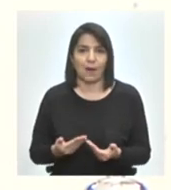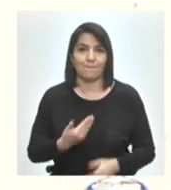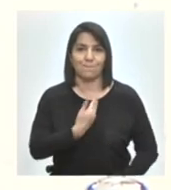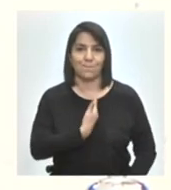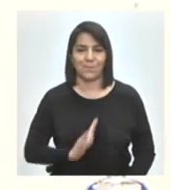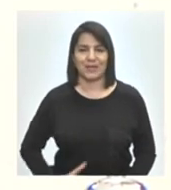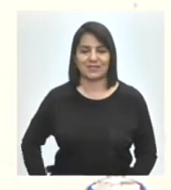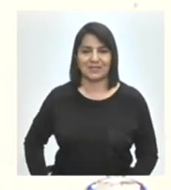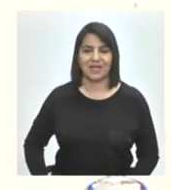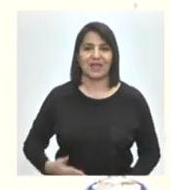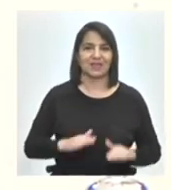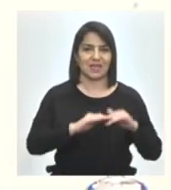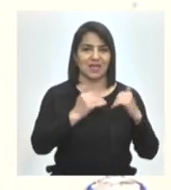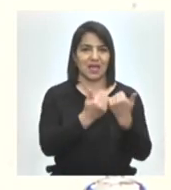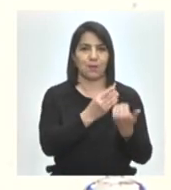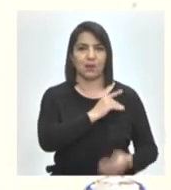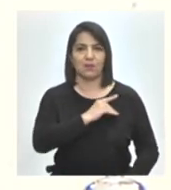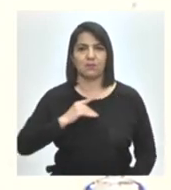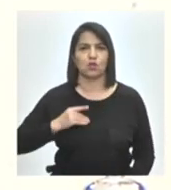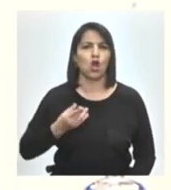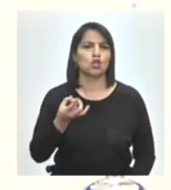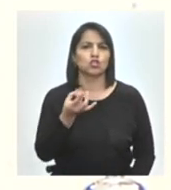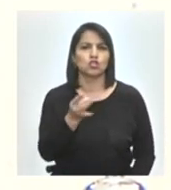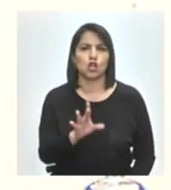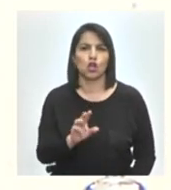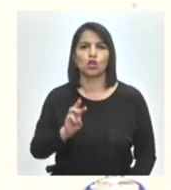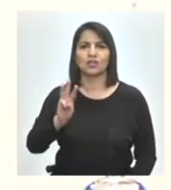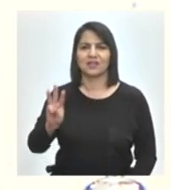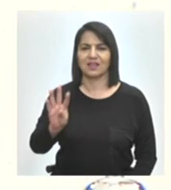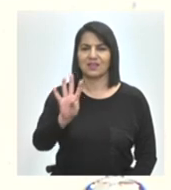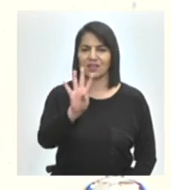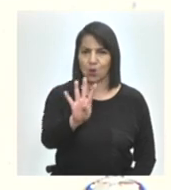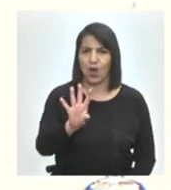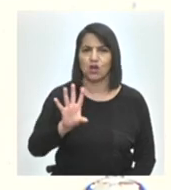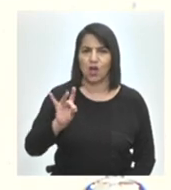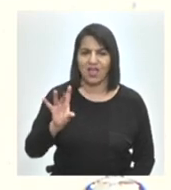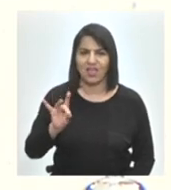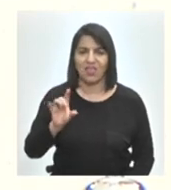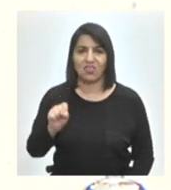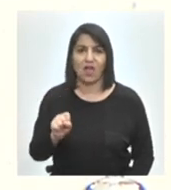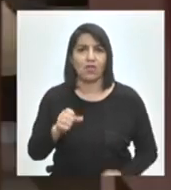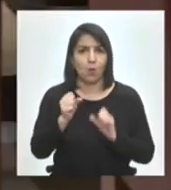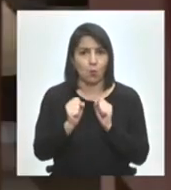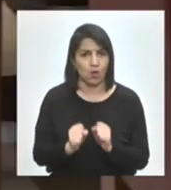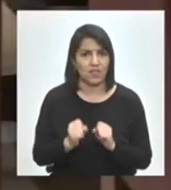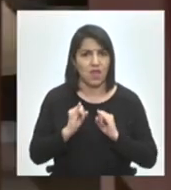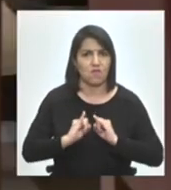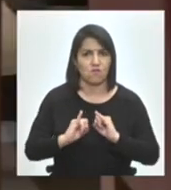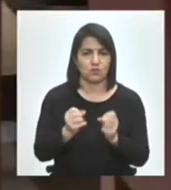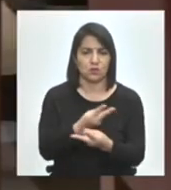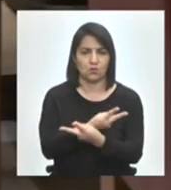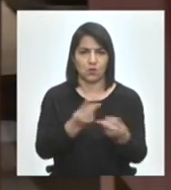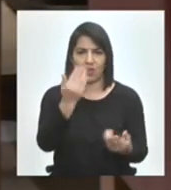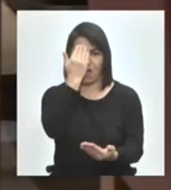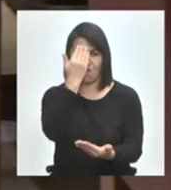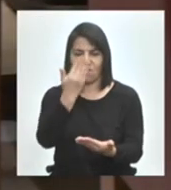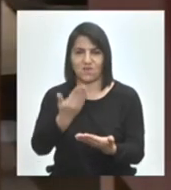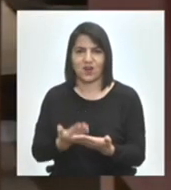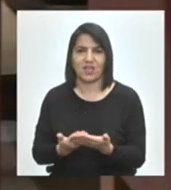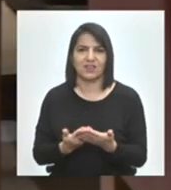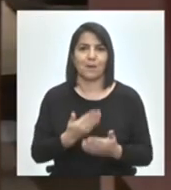de tan solo 34 años de edad podría estar rindiendo esta cuenta pública frente a un presidente de la República de